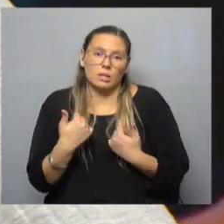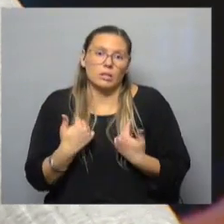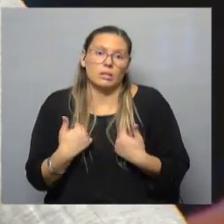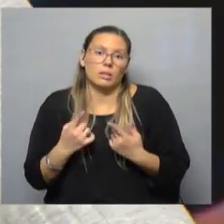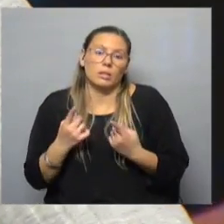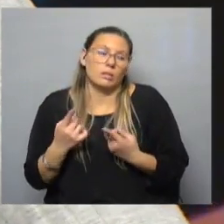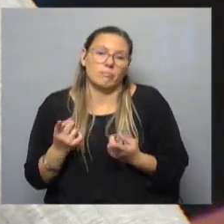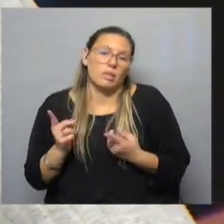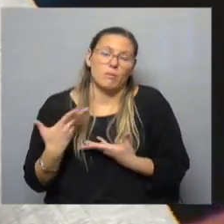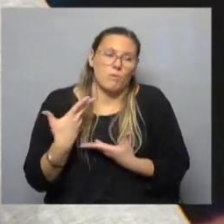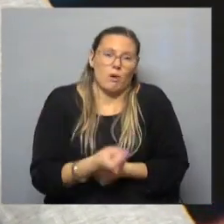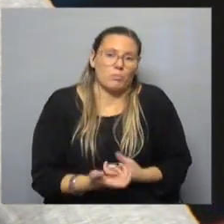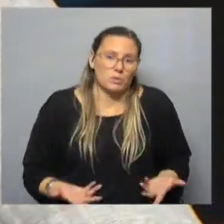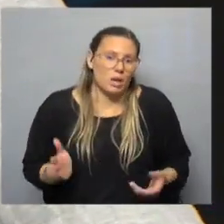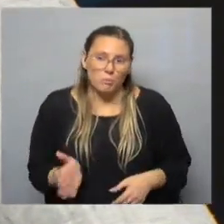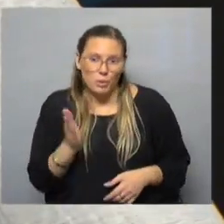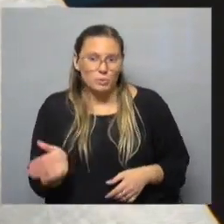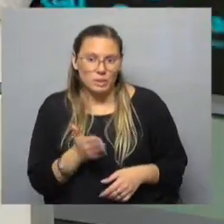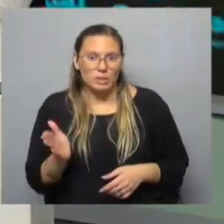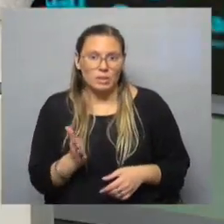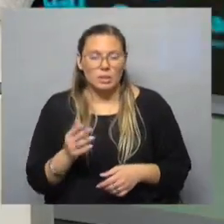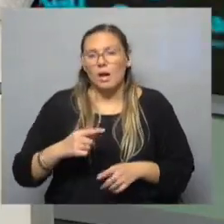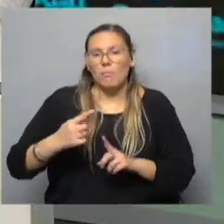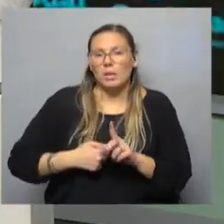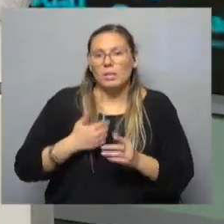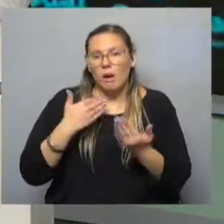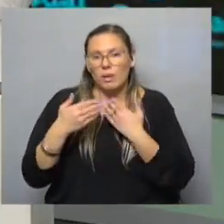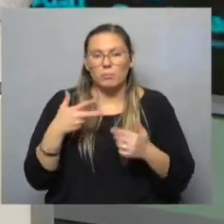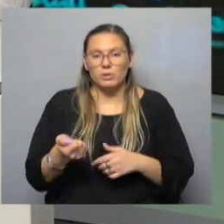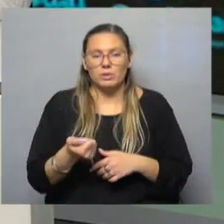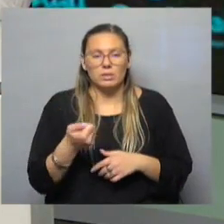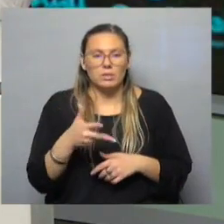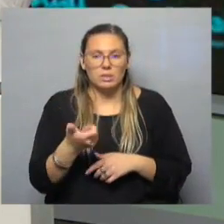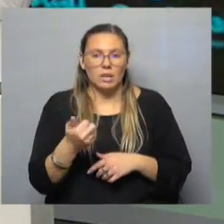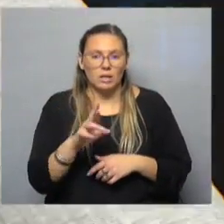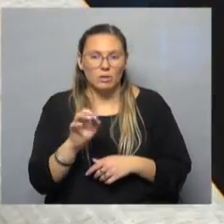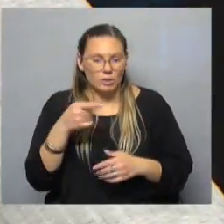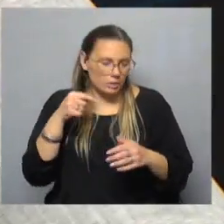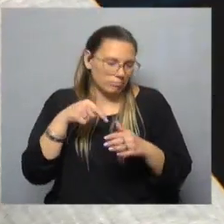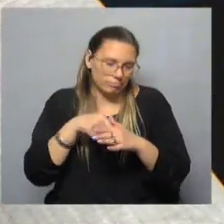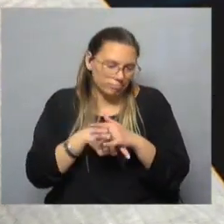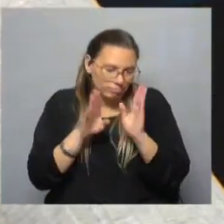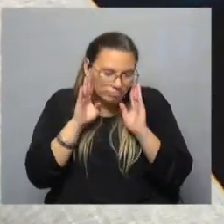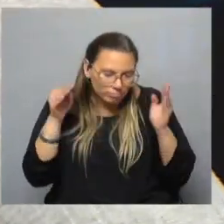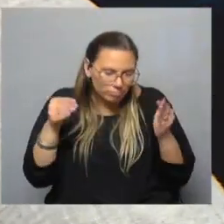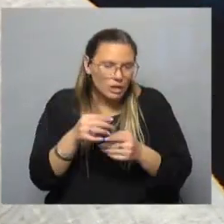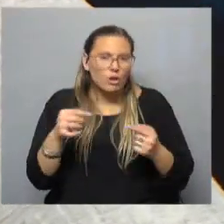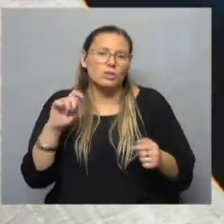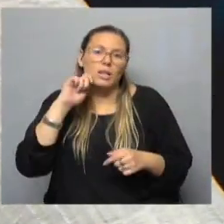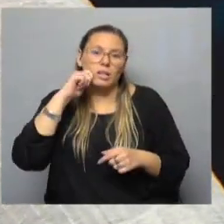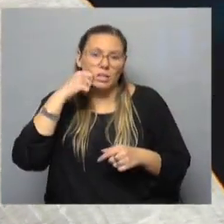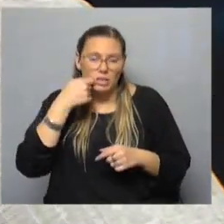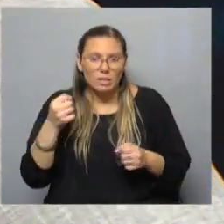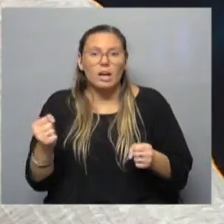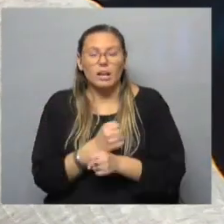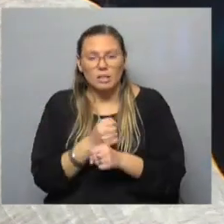tenemos que hacer, coproducir. Y a los meses hablamos con Charo y nos sumergimos ahí y surgieron cosas re lindas. Ganamos